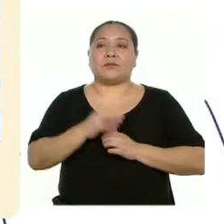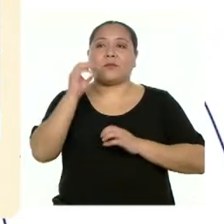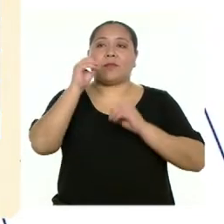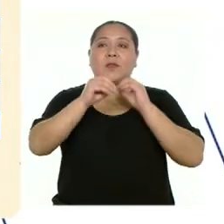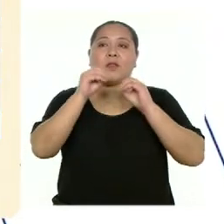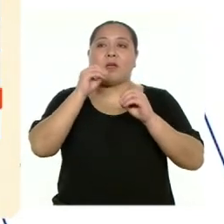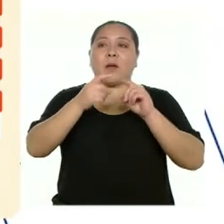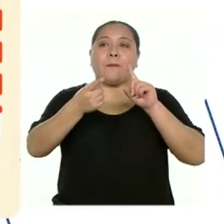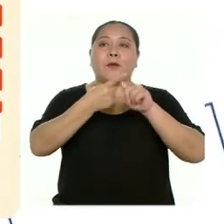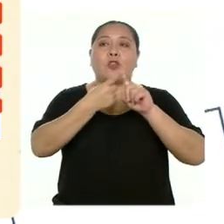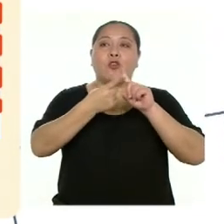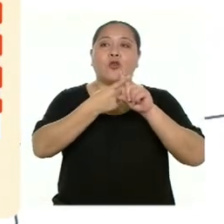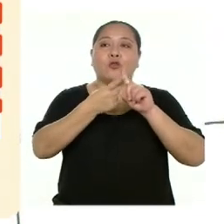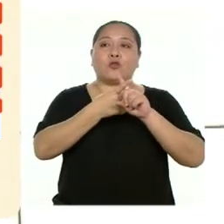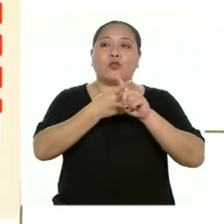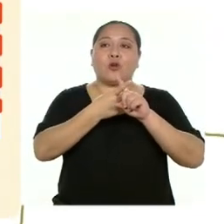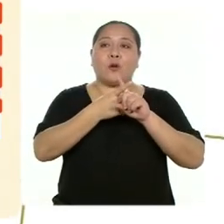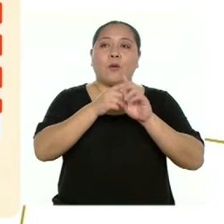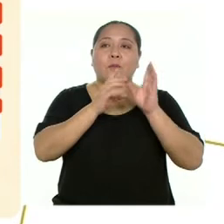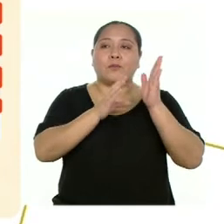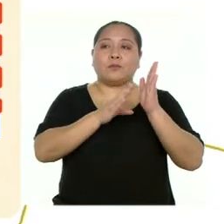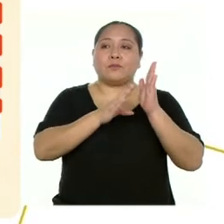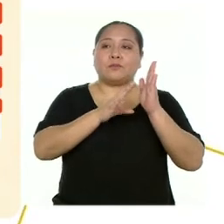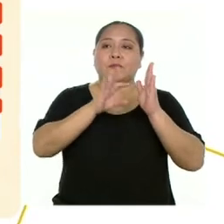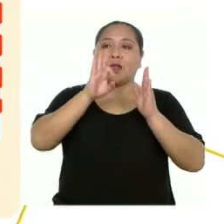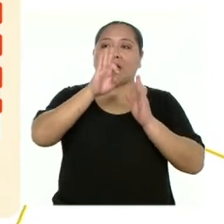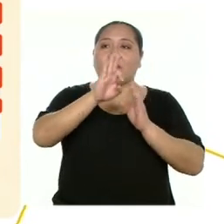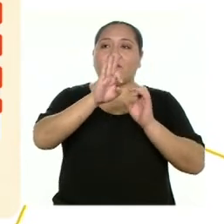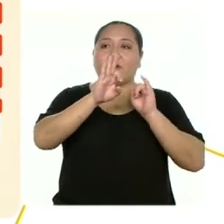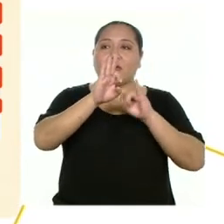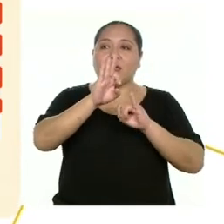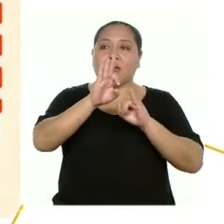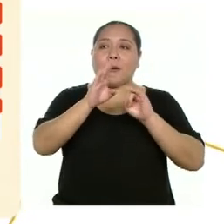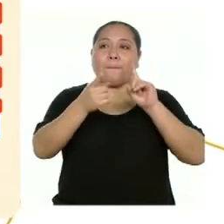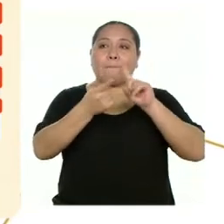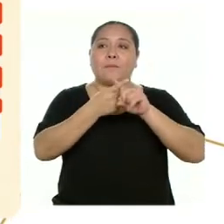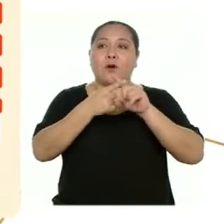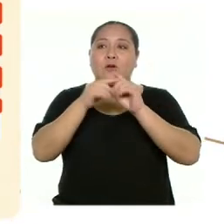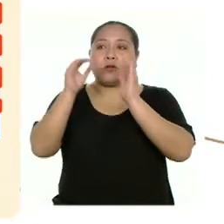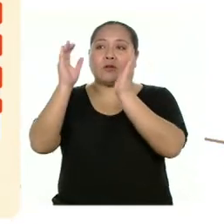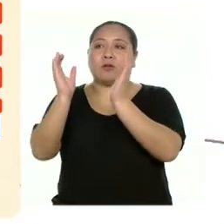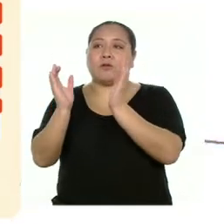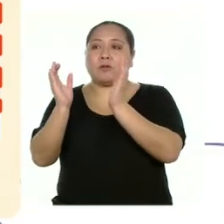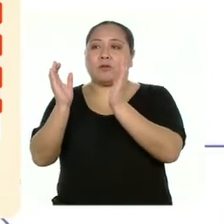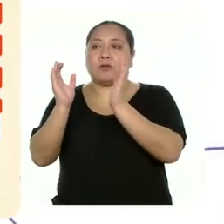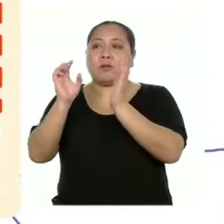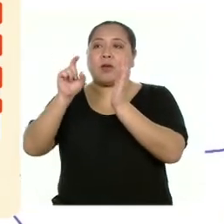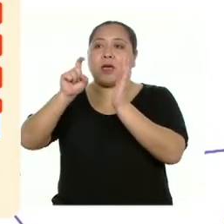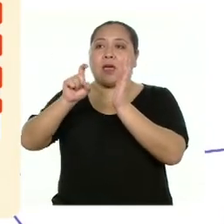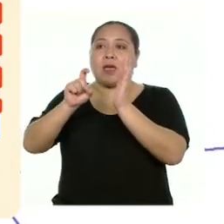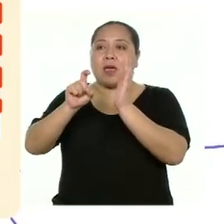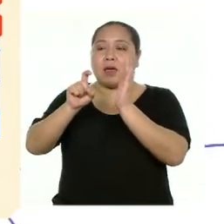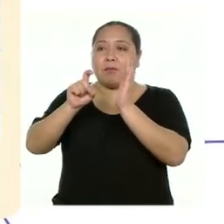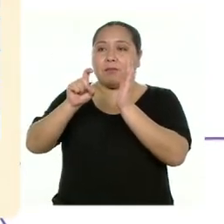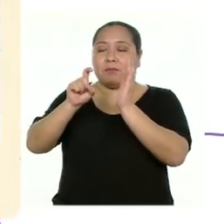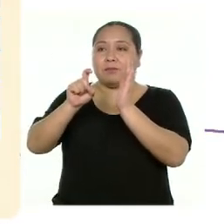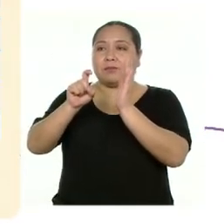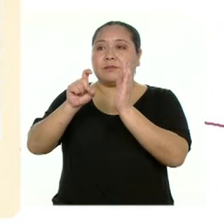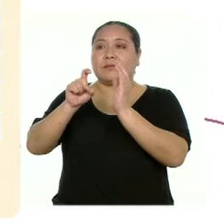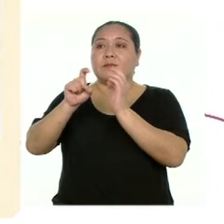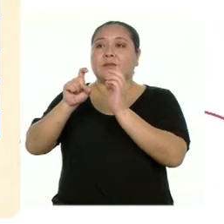frecuencia absoluta por el cuadrado de la diferencia entre la media y la marca de clase de cada intervalo. Y por